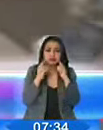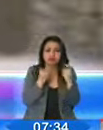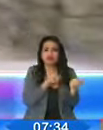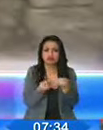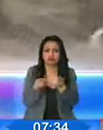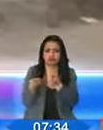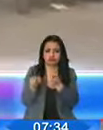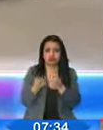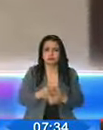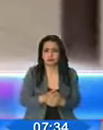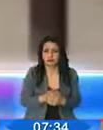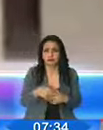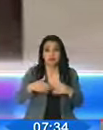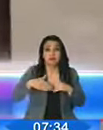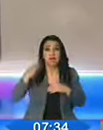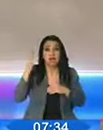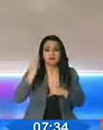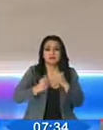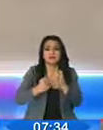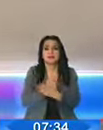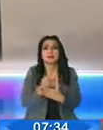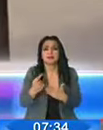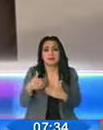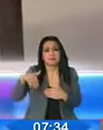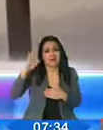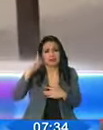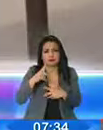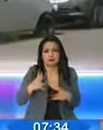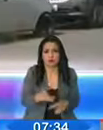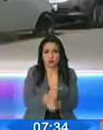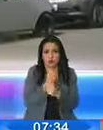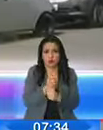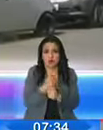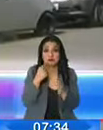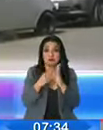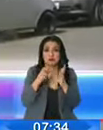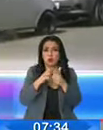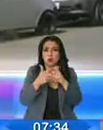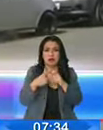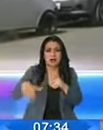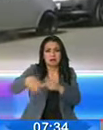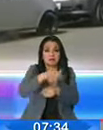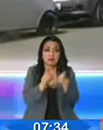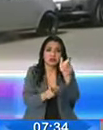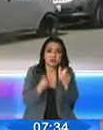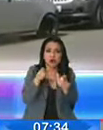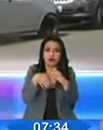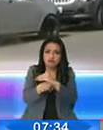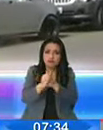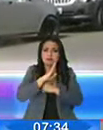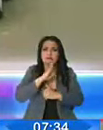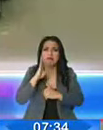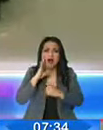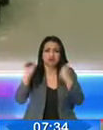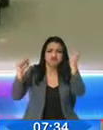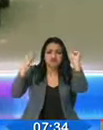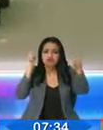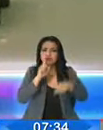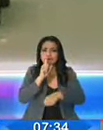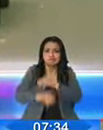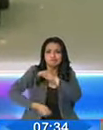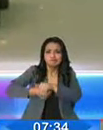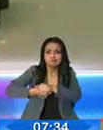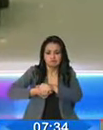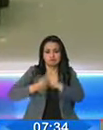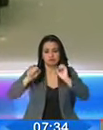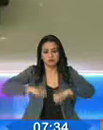autoridades, específicamente los fines de semana, cuando se registran incidentes entre las personas que acuden a esos sitios de diversión nocturna.